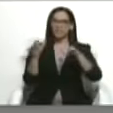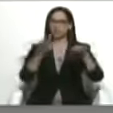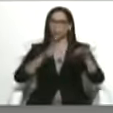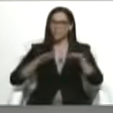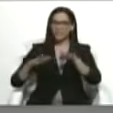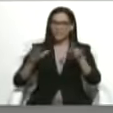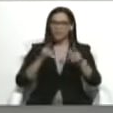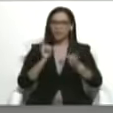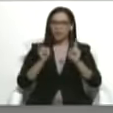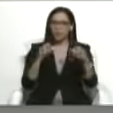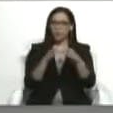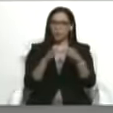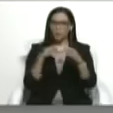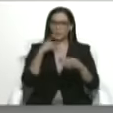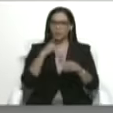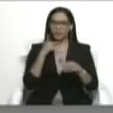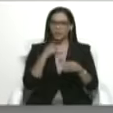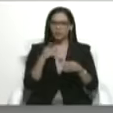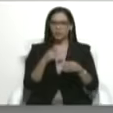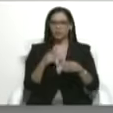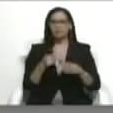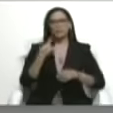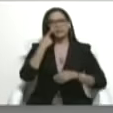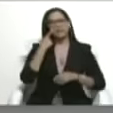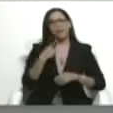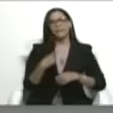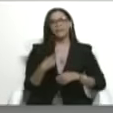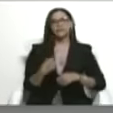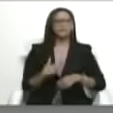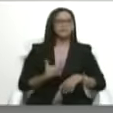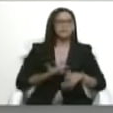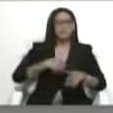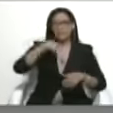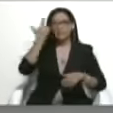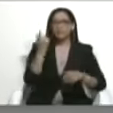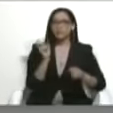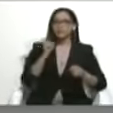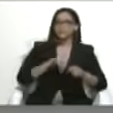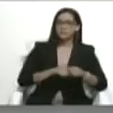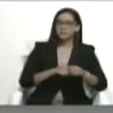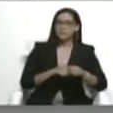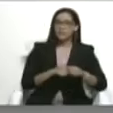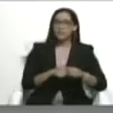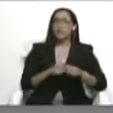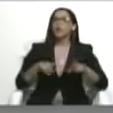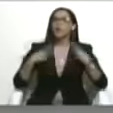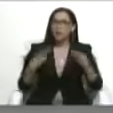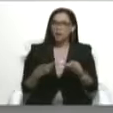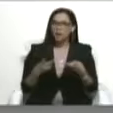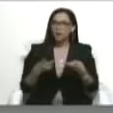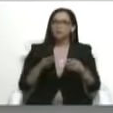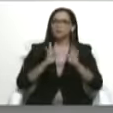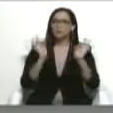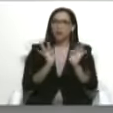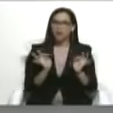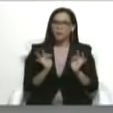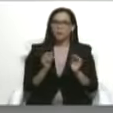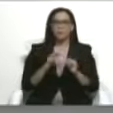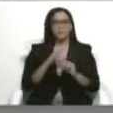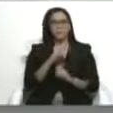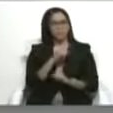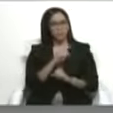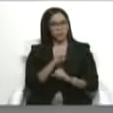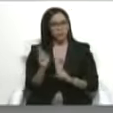cuales algunas agrupaciones políticas de ultraderecha se han visto penosamente involucrados en un nuevo intento, pero no